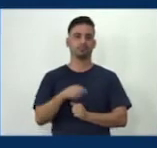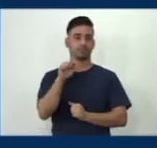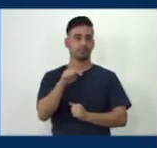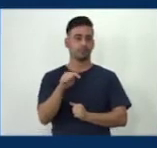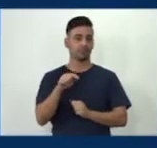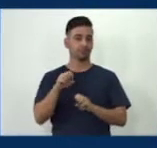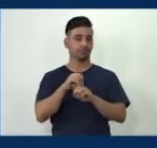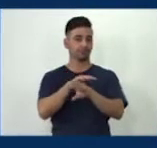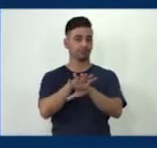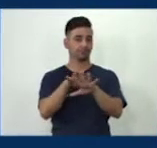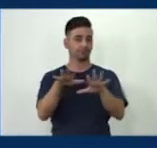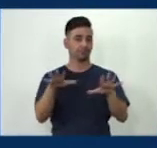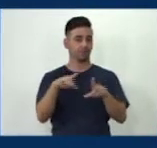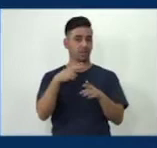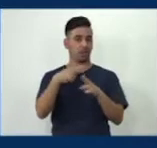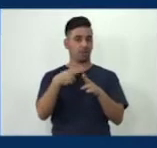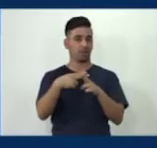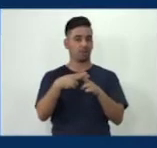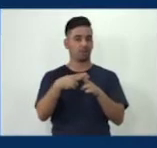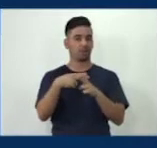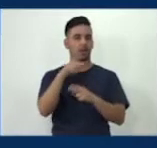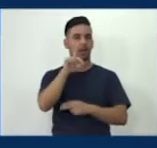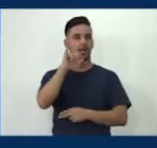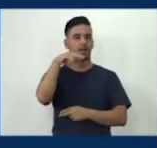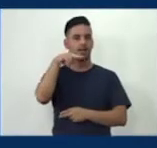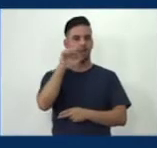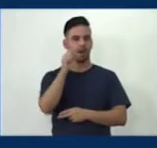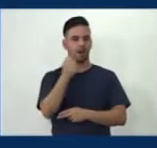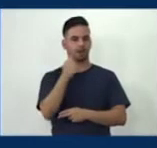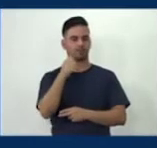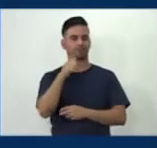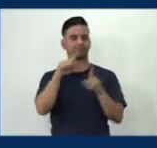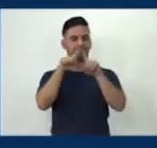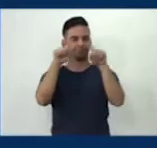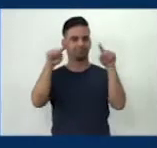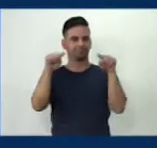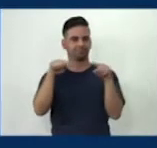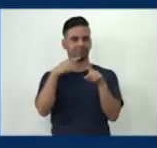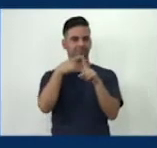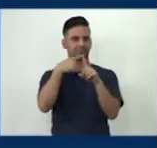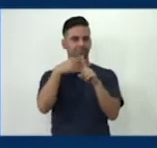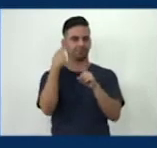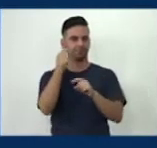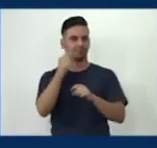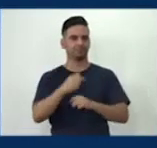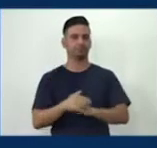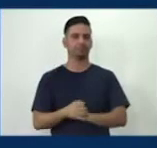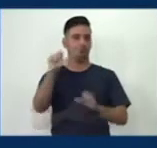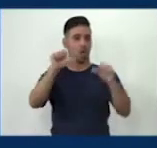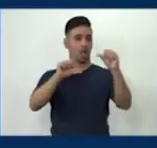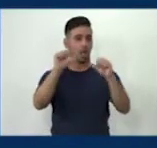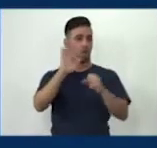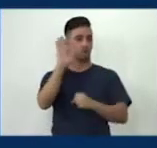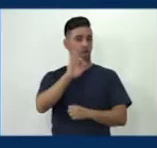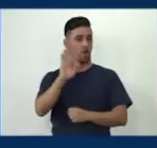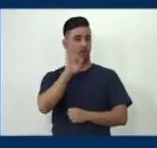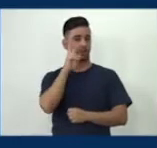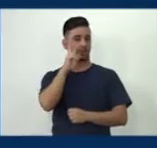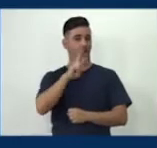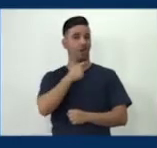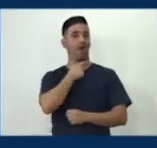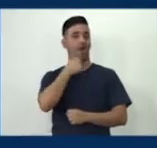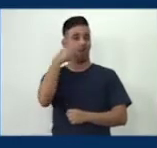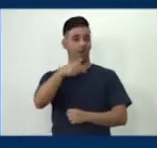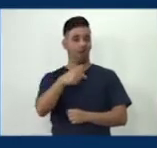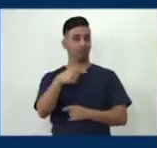Esta disposición o distribución se conoce como línea del campo magnético. Tenemos allí el imán recto,